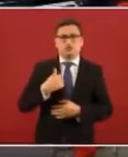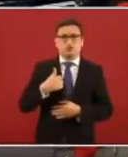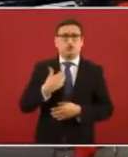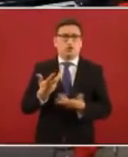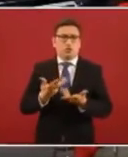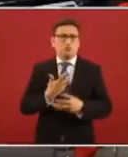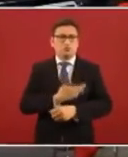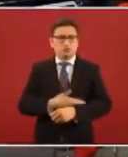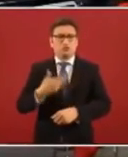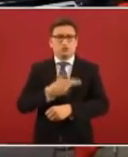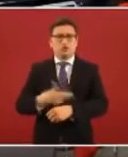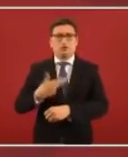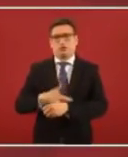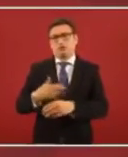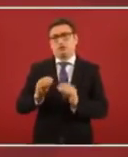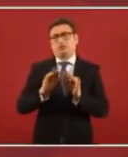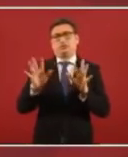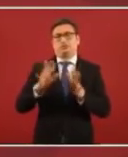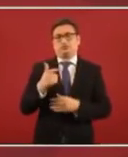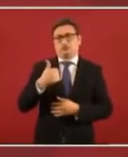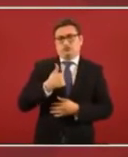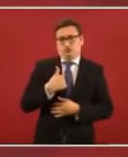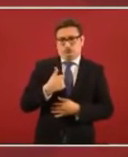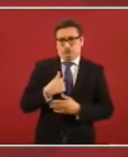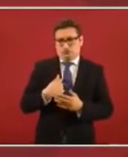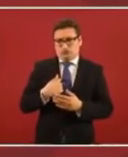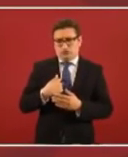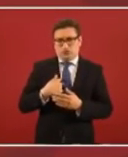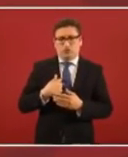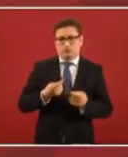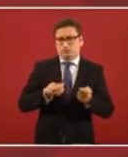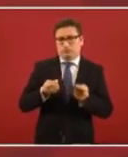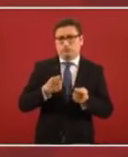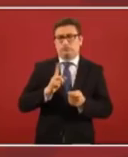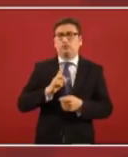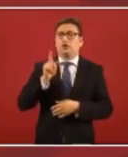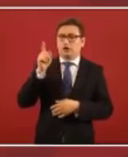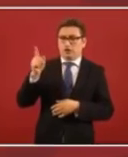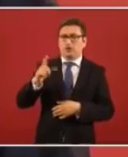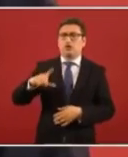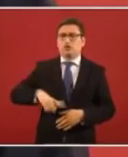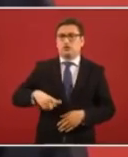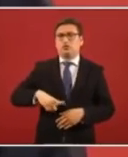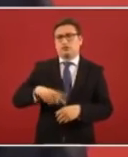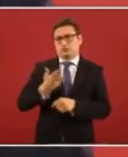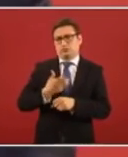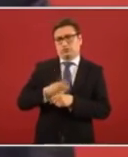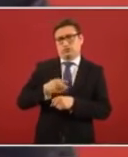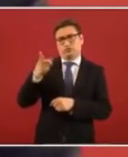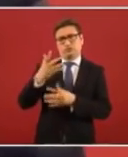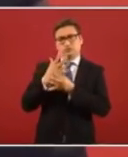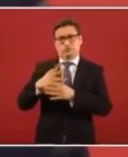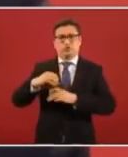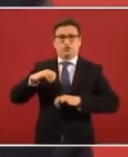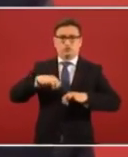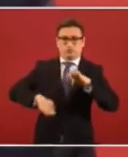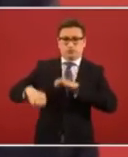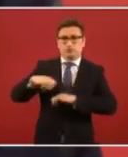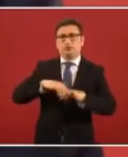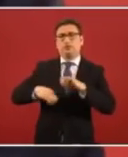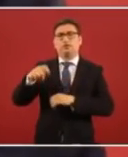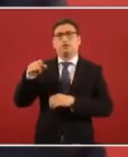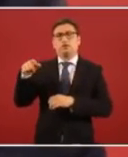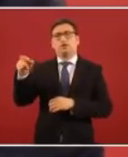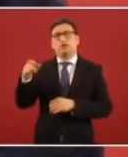trámite. Desde luego, esto depende del gobierno de Estados Unidos, de la embajada de Estados